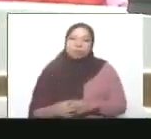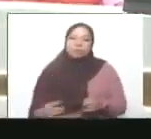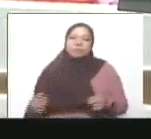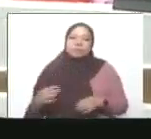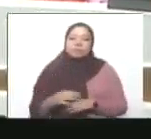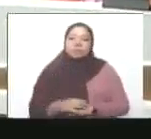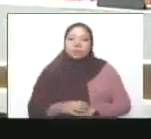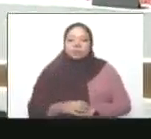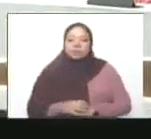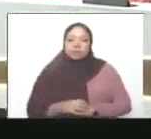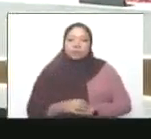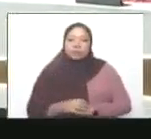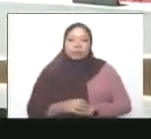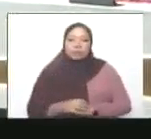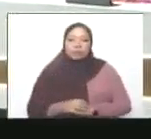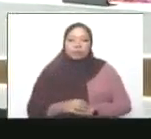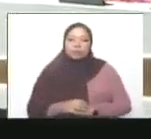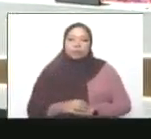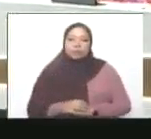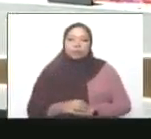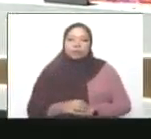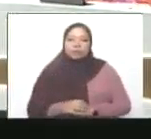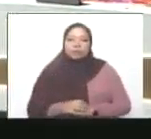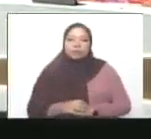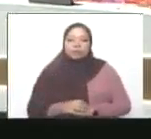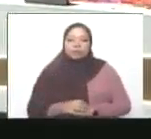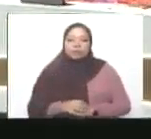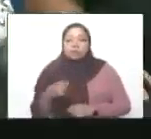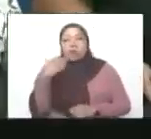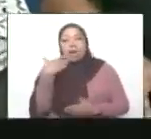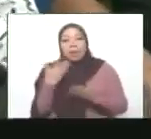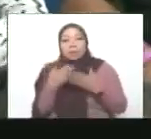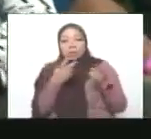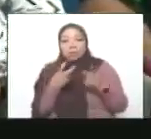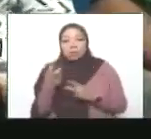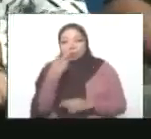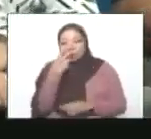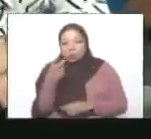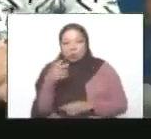señor presidente, agradecida por la invitación. Y